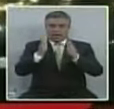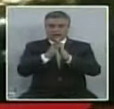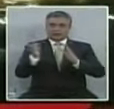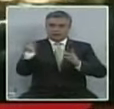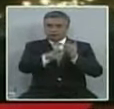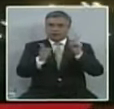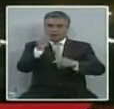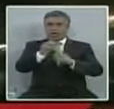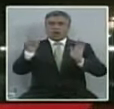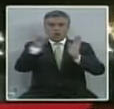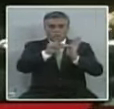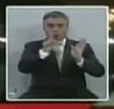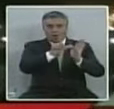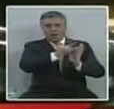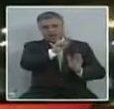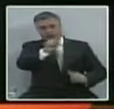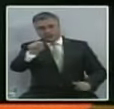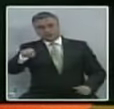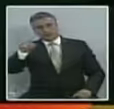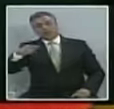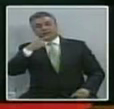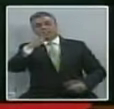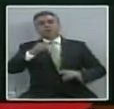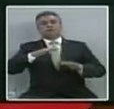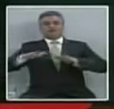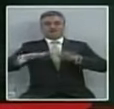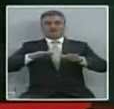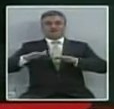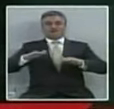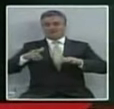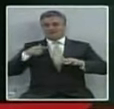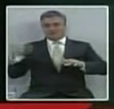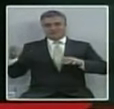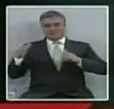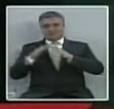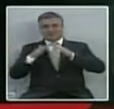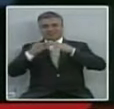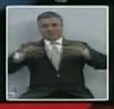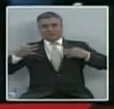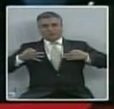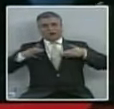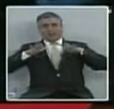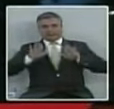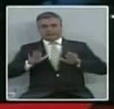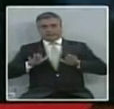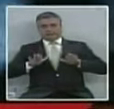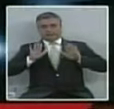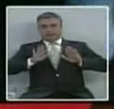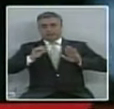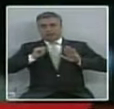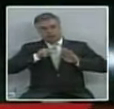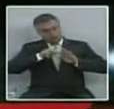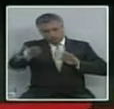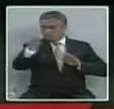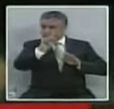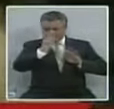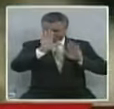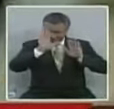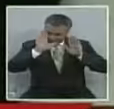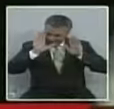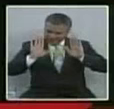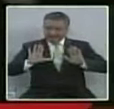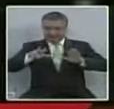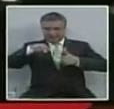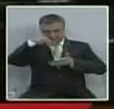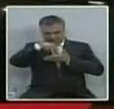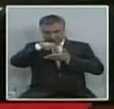volver a los lugares habituales antes de movernos de las zonas de seguras donde tenemos que estar en este minuto. Absolutamente, absolutamente es así. Y lo otro es